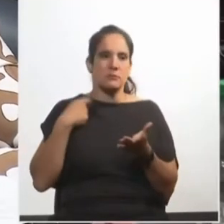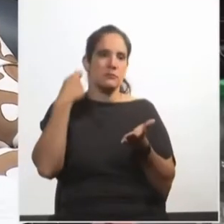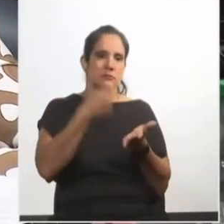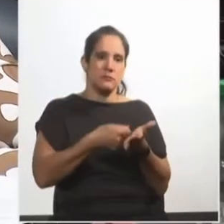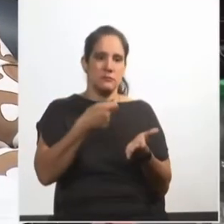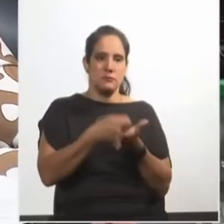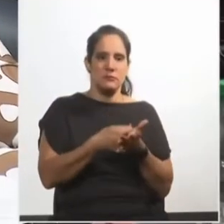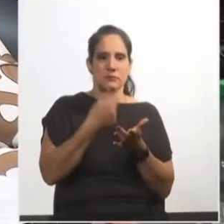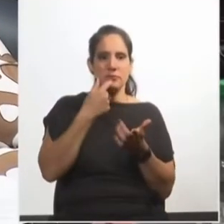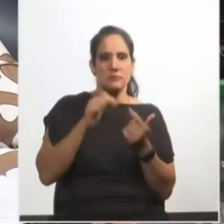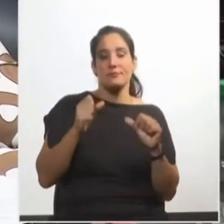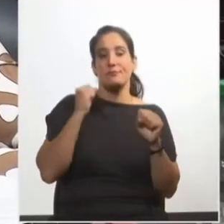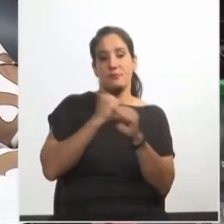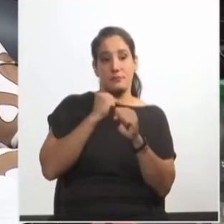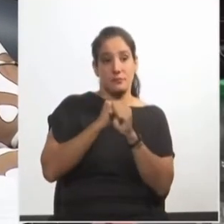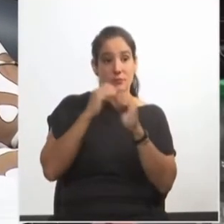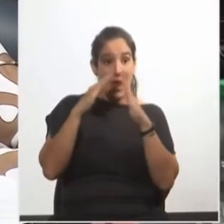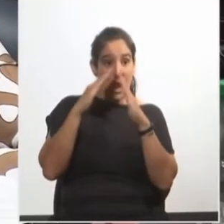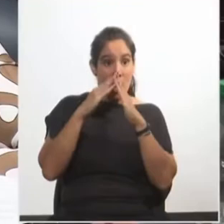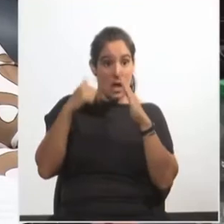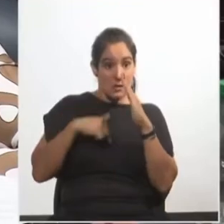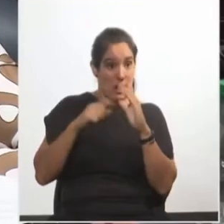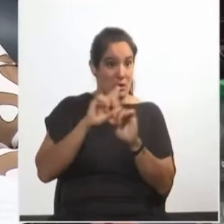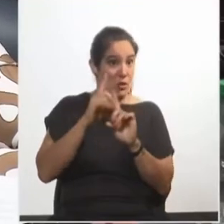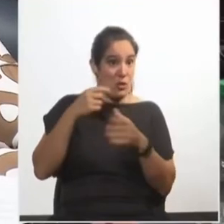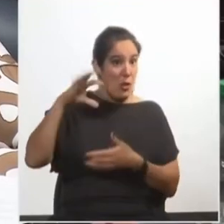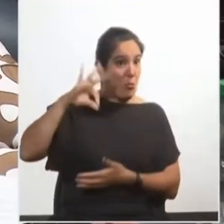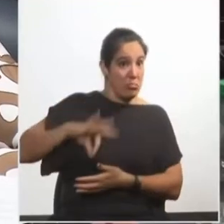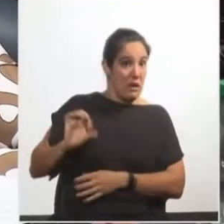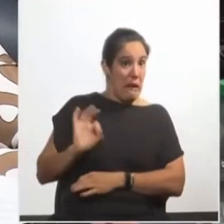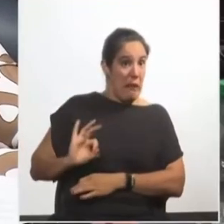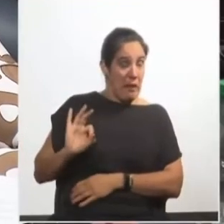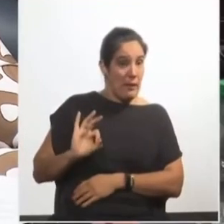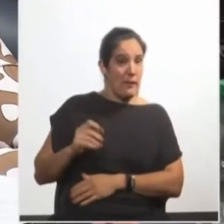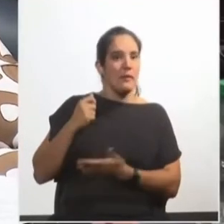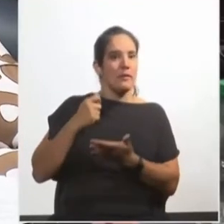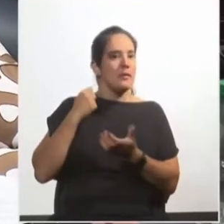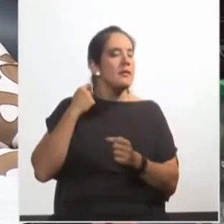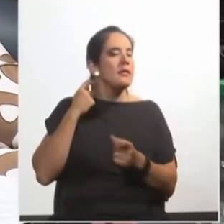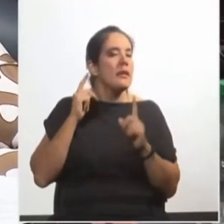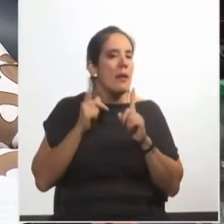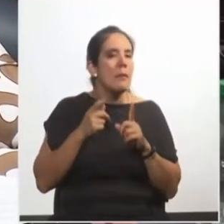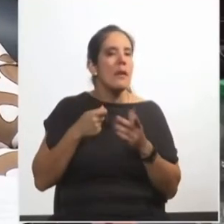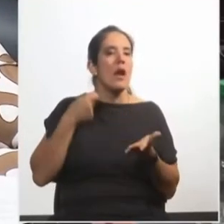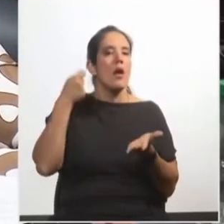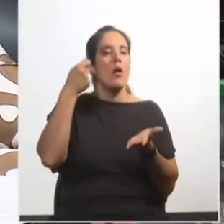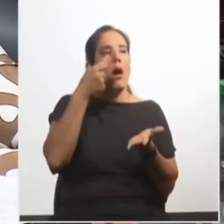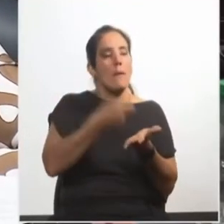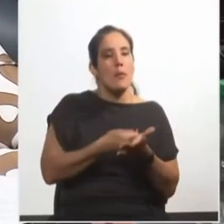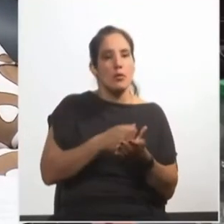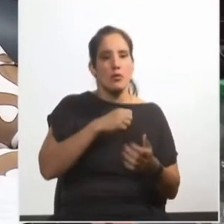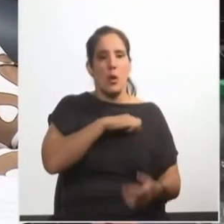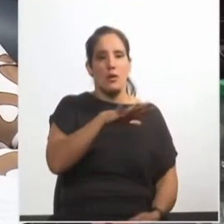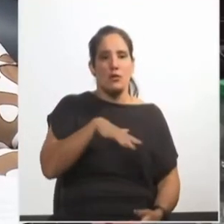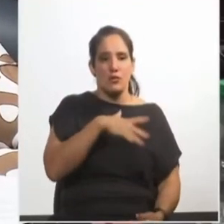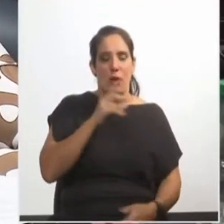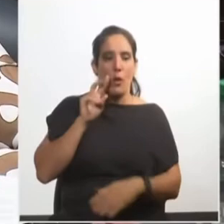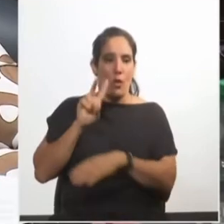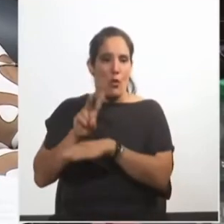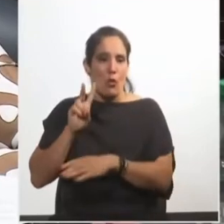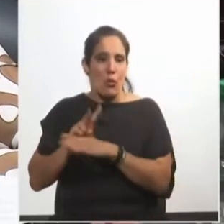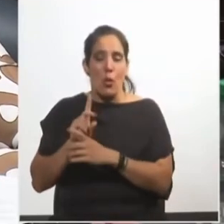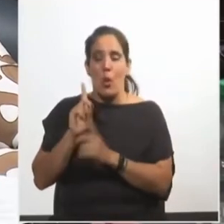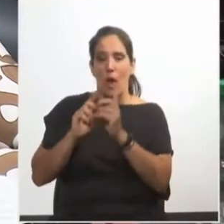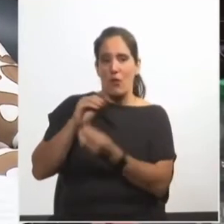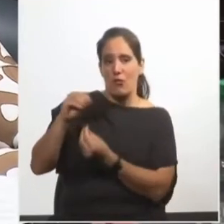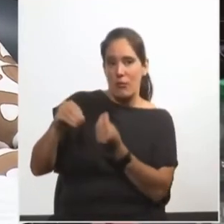contribuye realizando tareas domésticas no remuneradas. También se contribuyen los cuidados familiares dependientes,